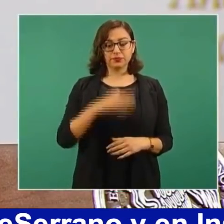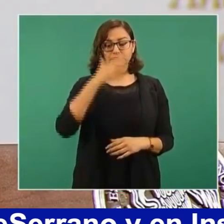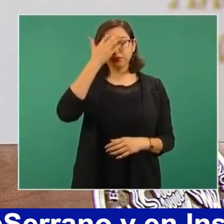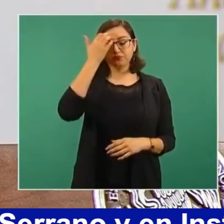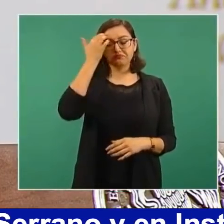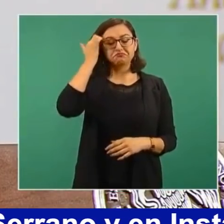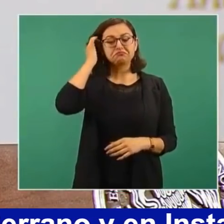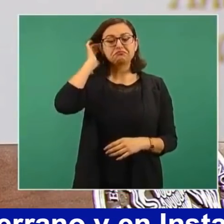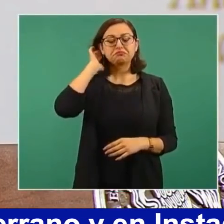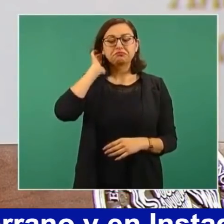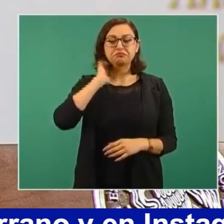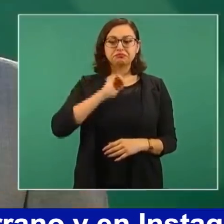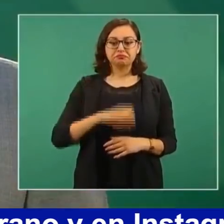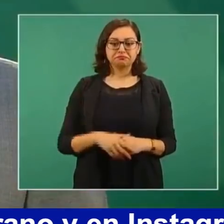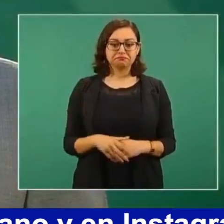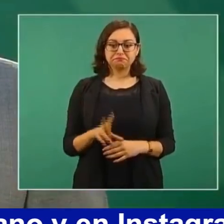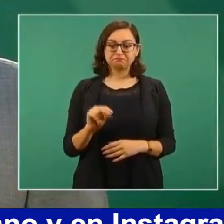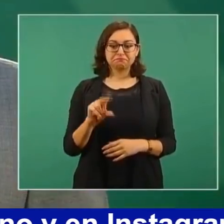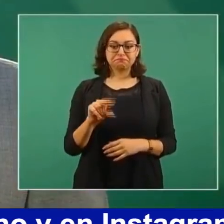Pero no